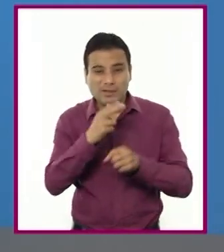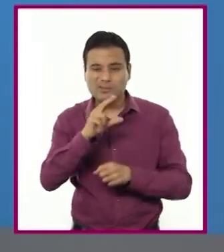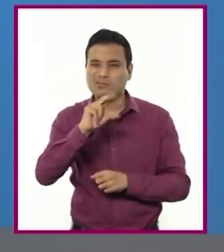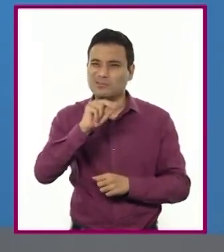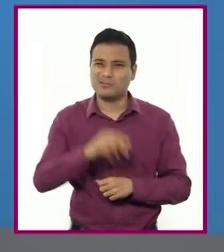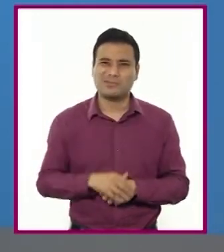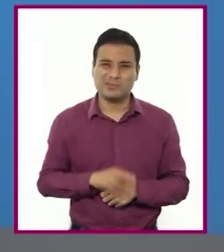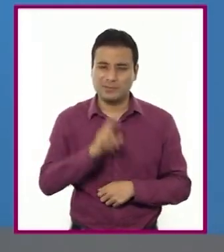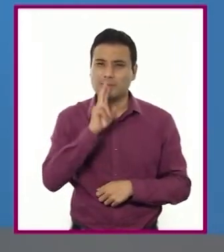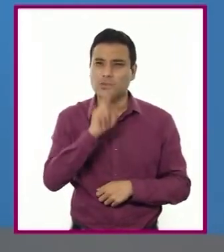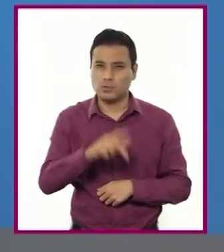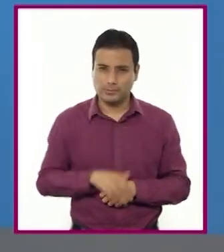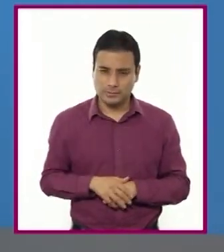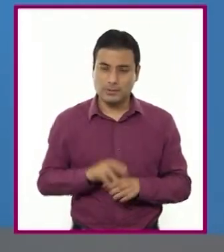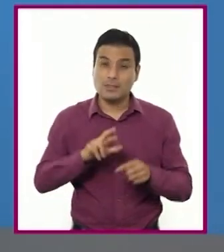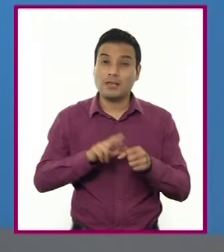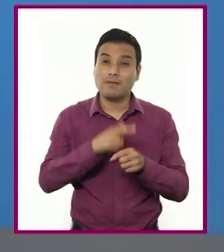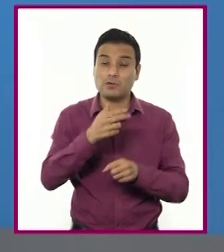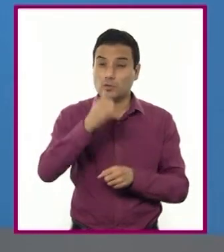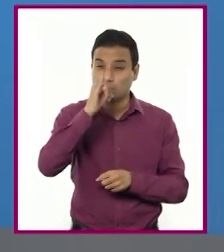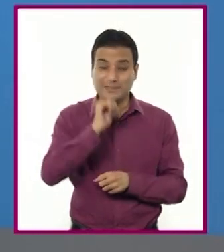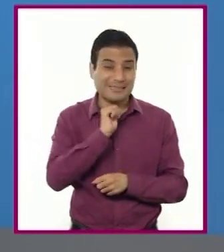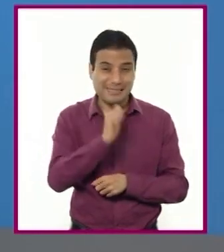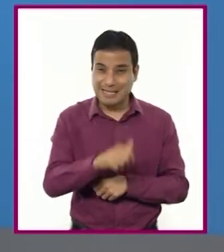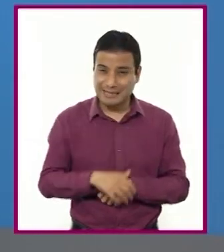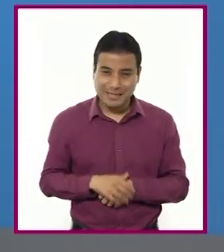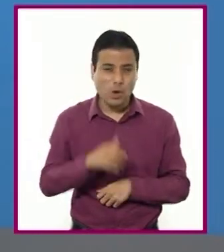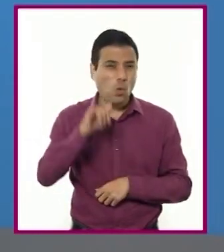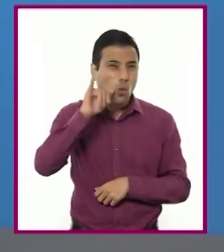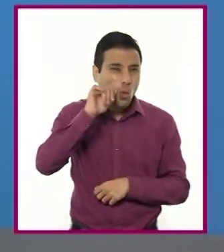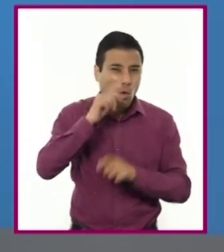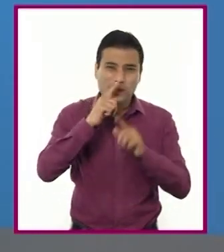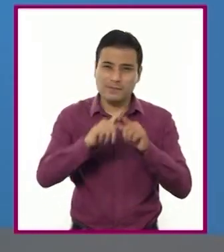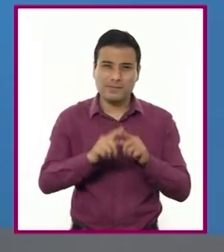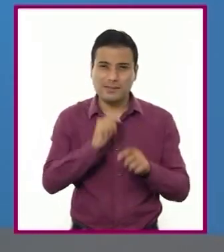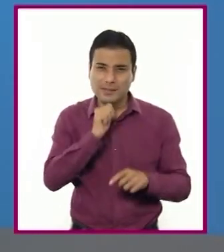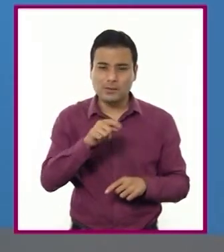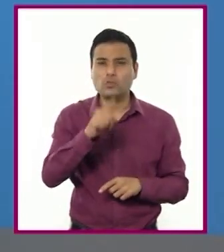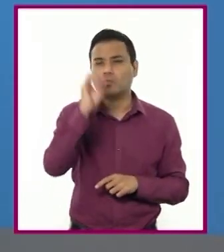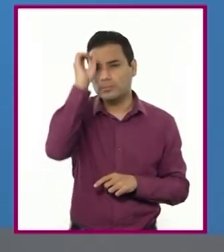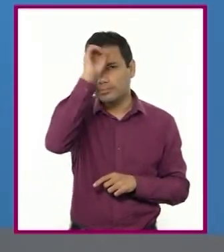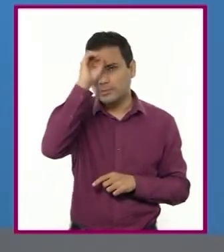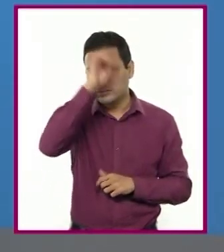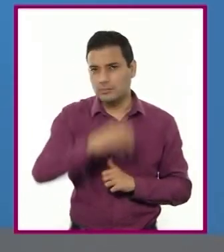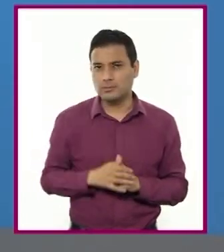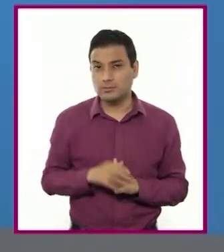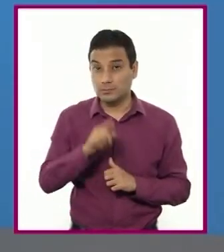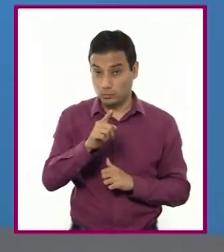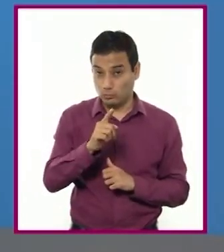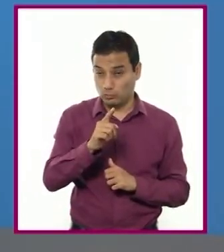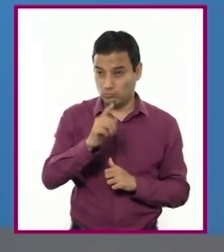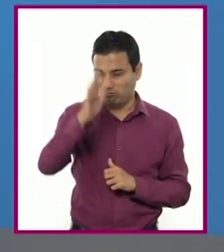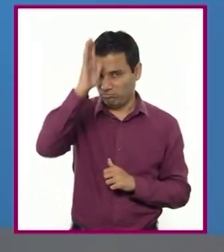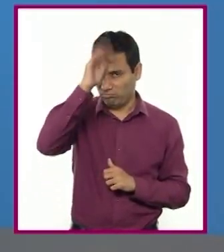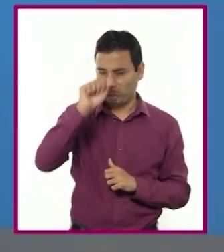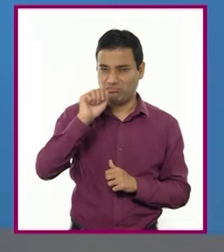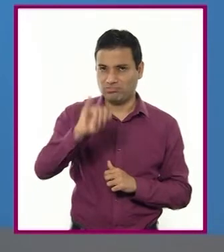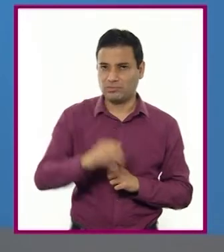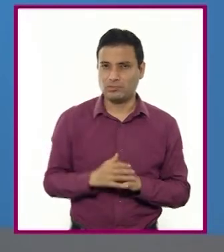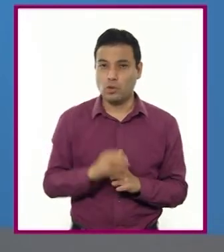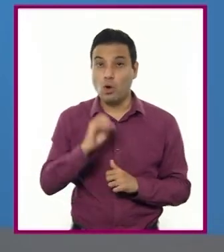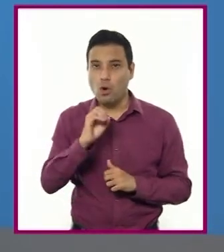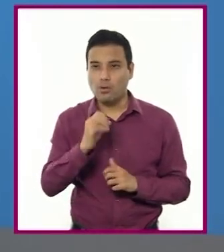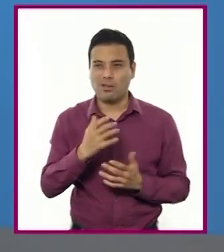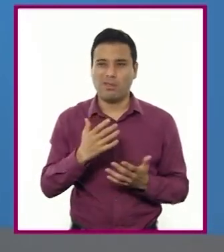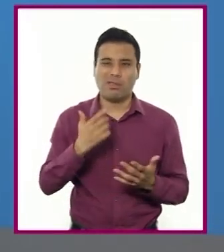los cuales será no consumir bebidas azucaradas. ¿Qué pensarían de eso? ¿Estarían de acuerdo en que no les permitieran